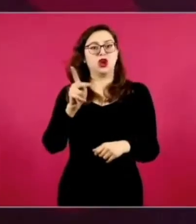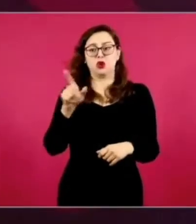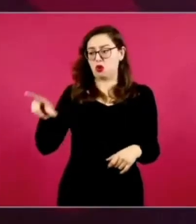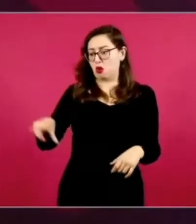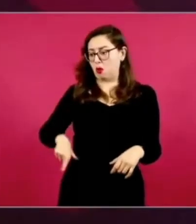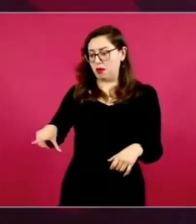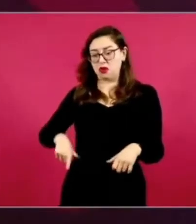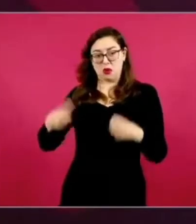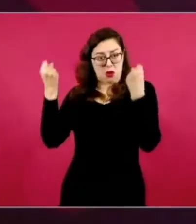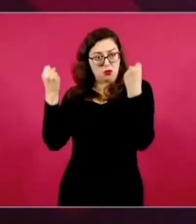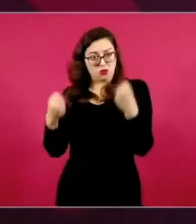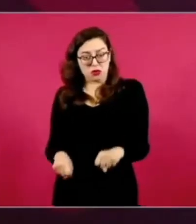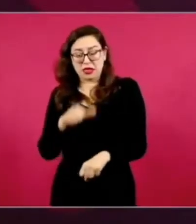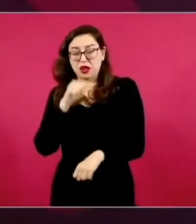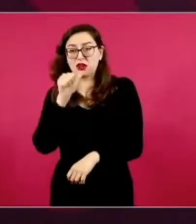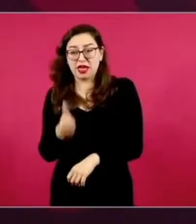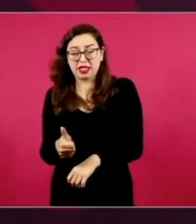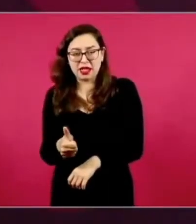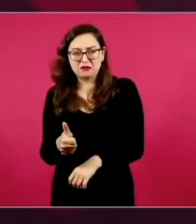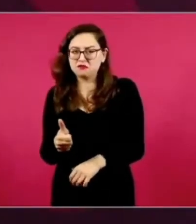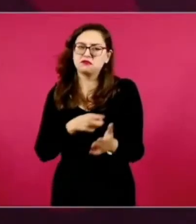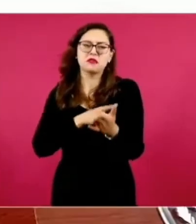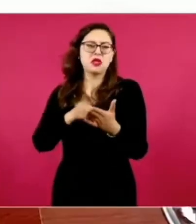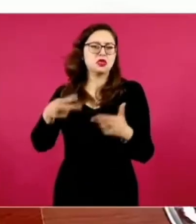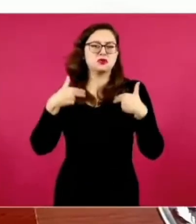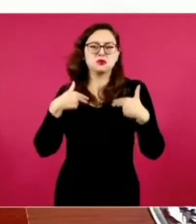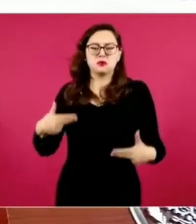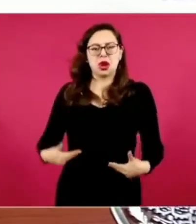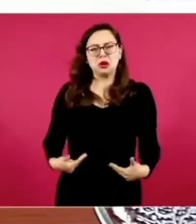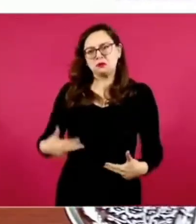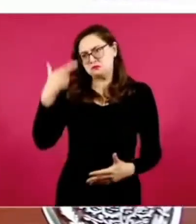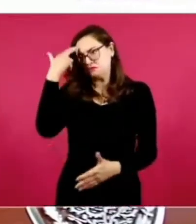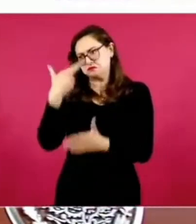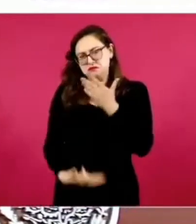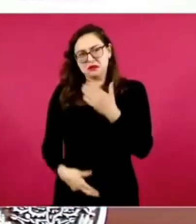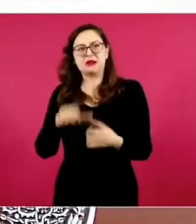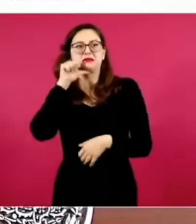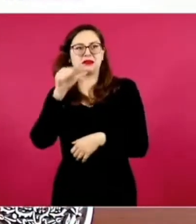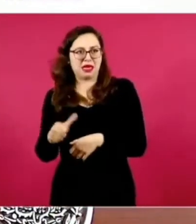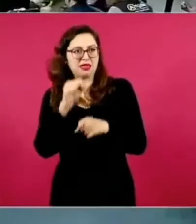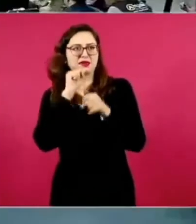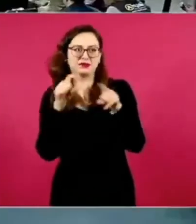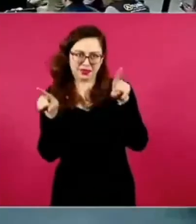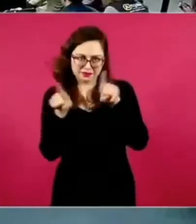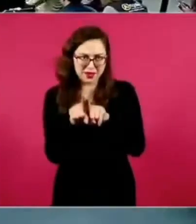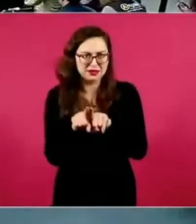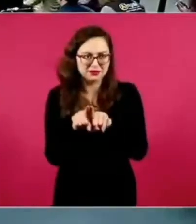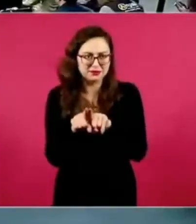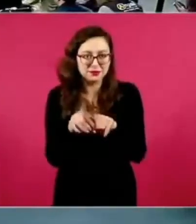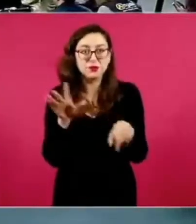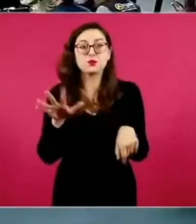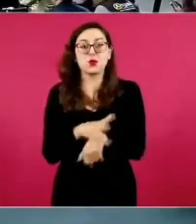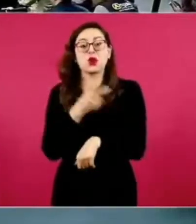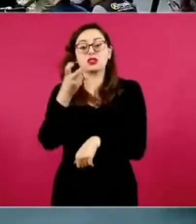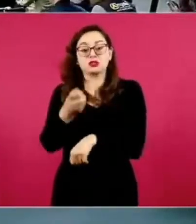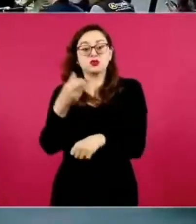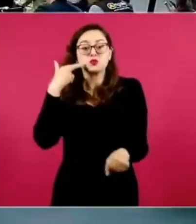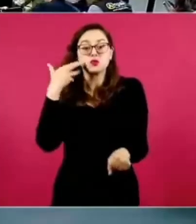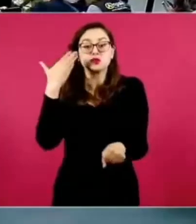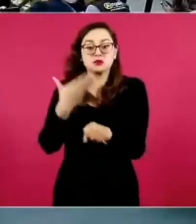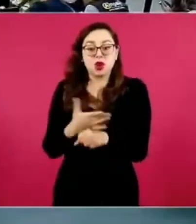común, o era, y ahora no lo es tanto, de que